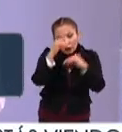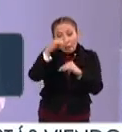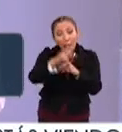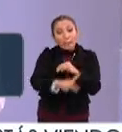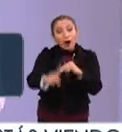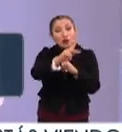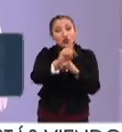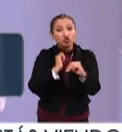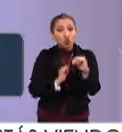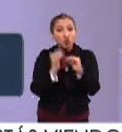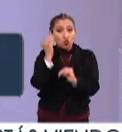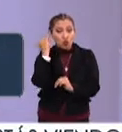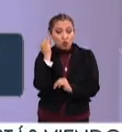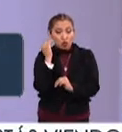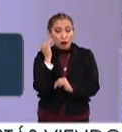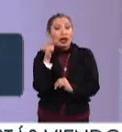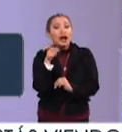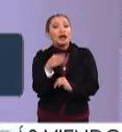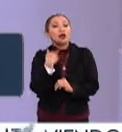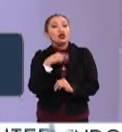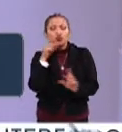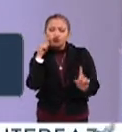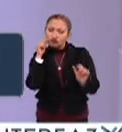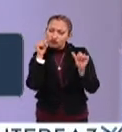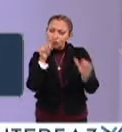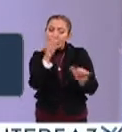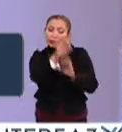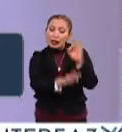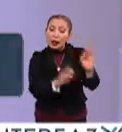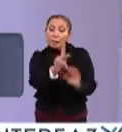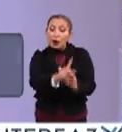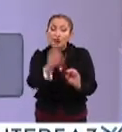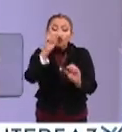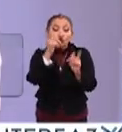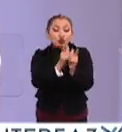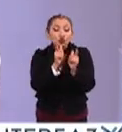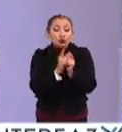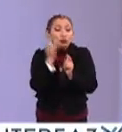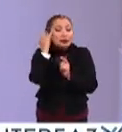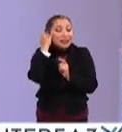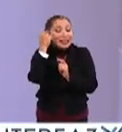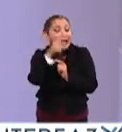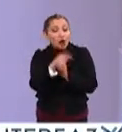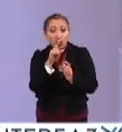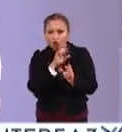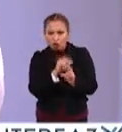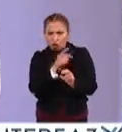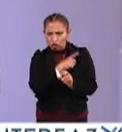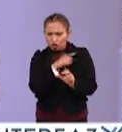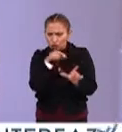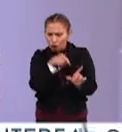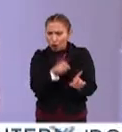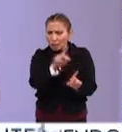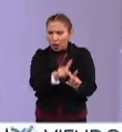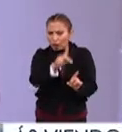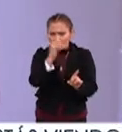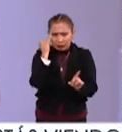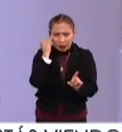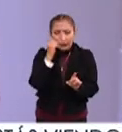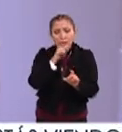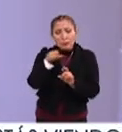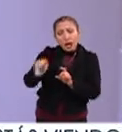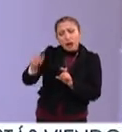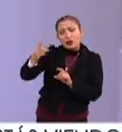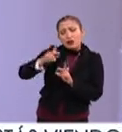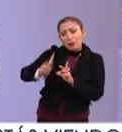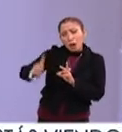pueblos originarios. Es decir, que estamos enfocados en la atención de pueblos indígenas, aun cuando no solamente atendemos a pueblos indígenas, sino